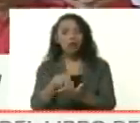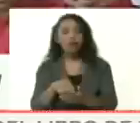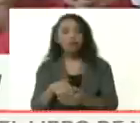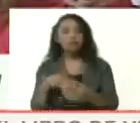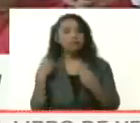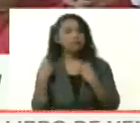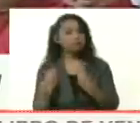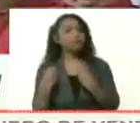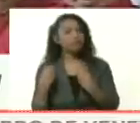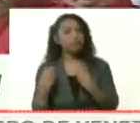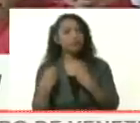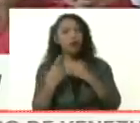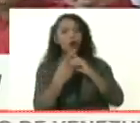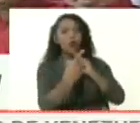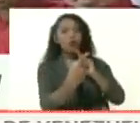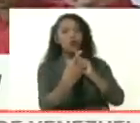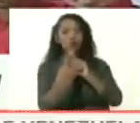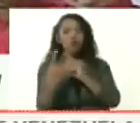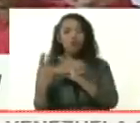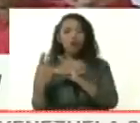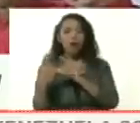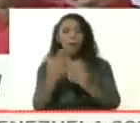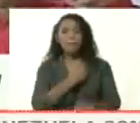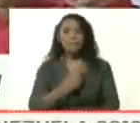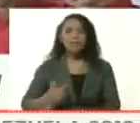qué? Para dialogar. El presidente Nicolás Maduro